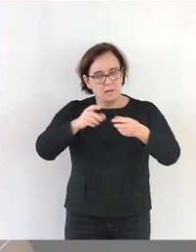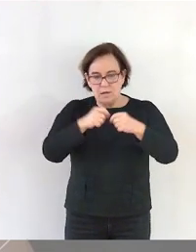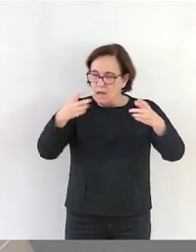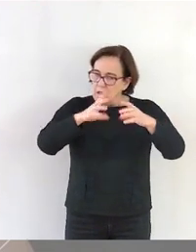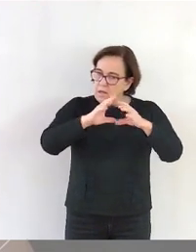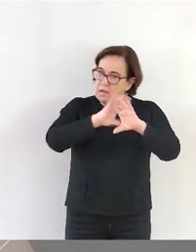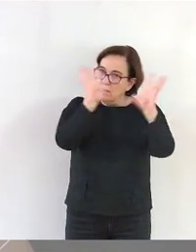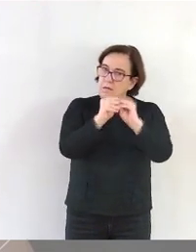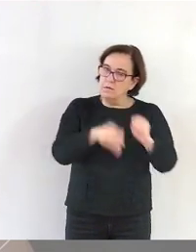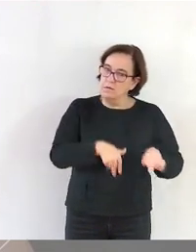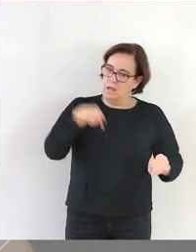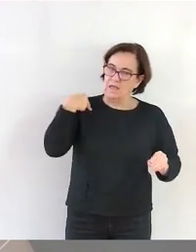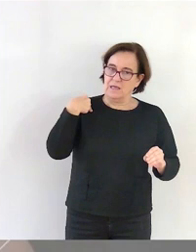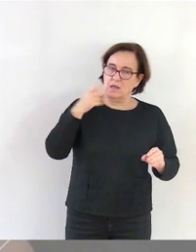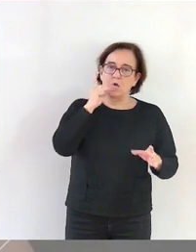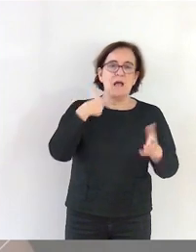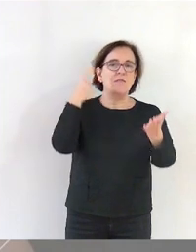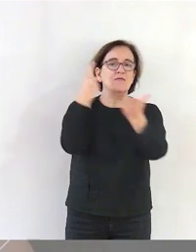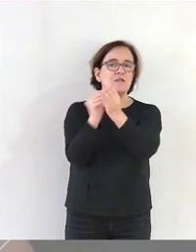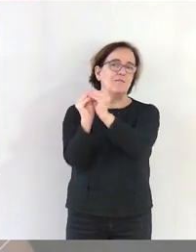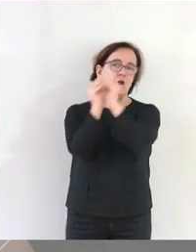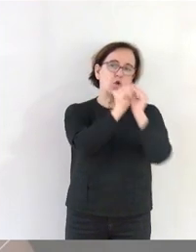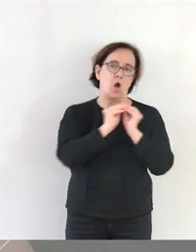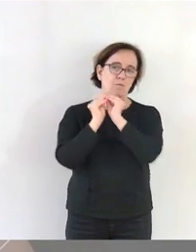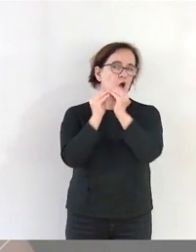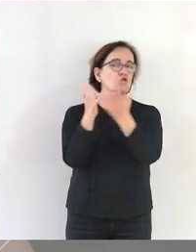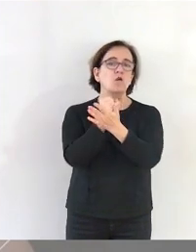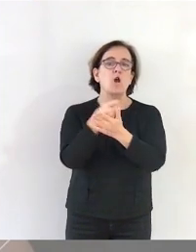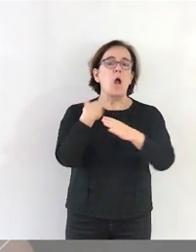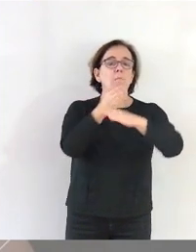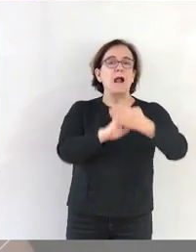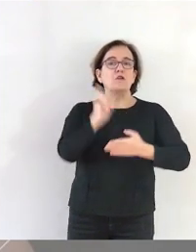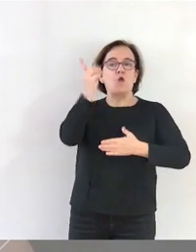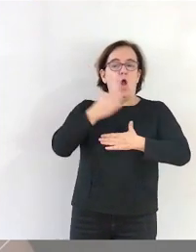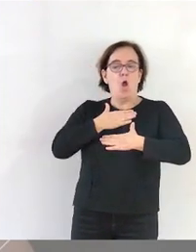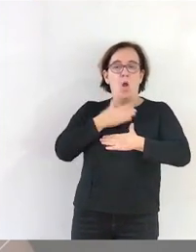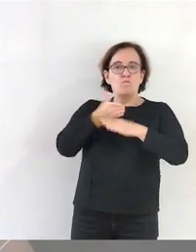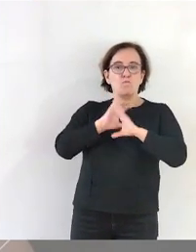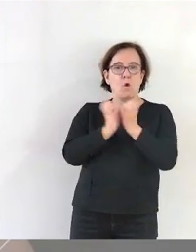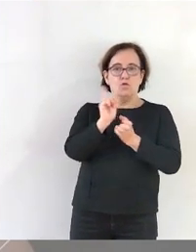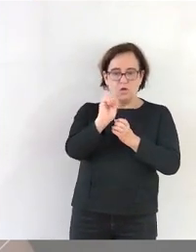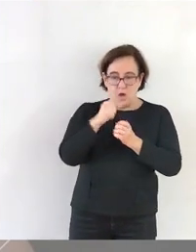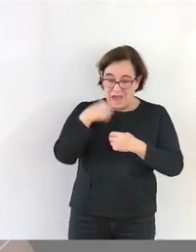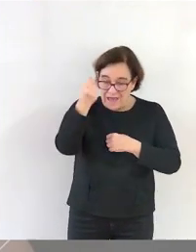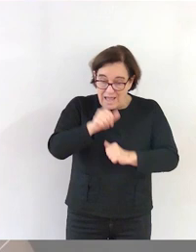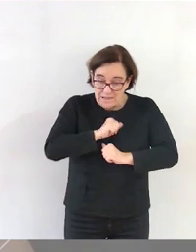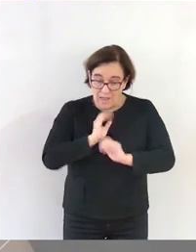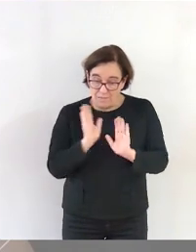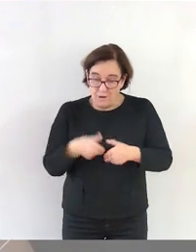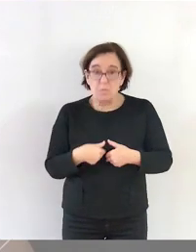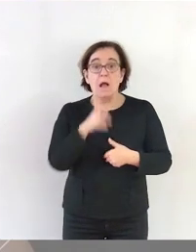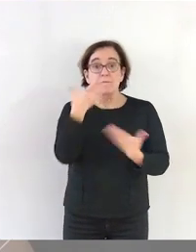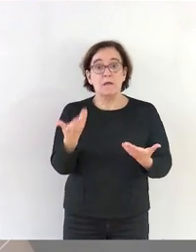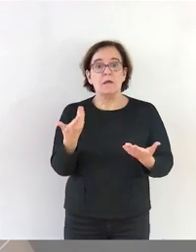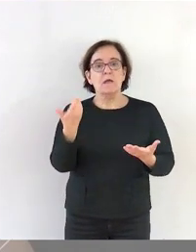global como hablábamos antes es un desafío común es un futuro común no es de una parte del mundo Solamente espero cuando volvamos ver que